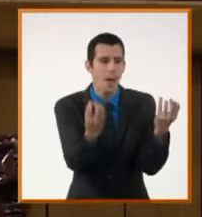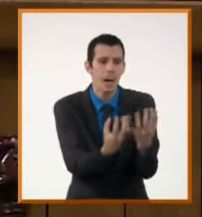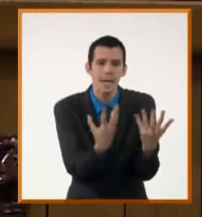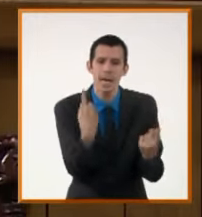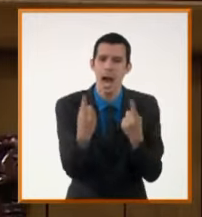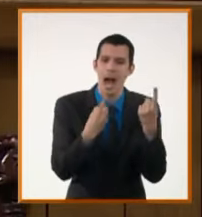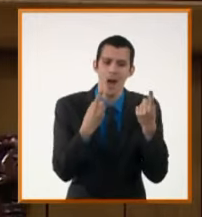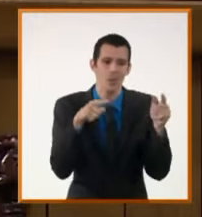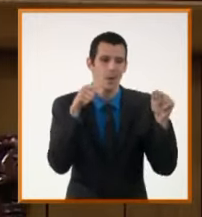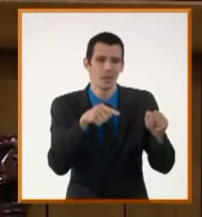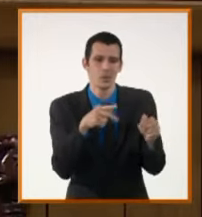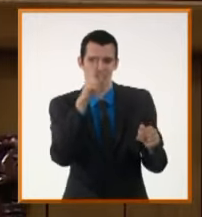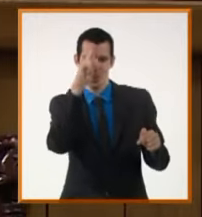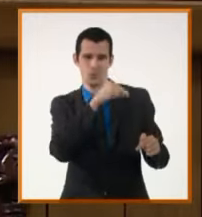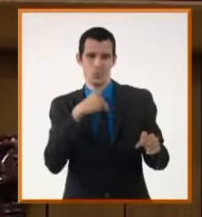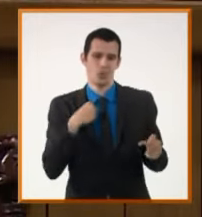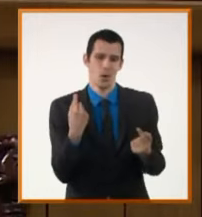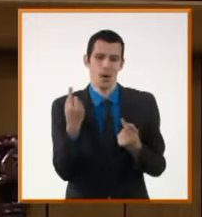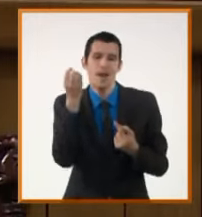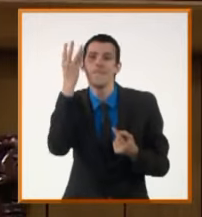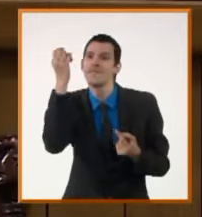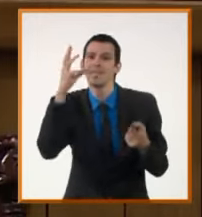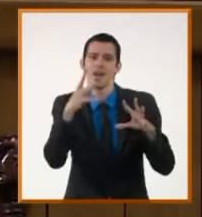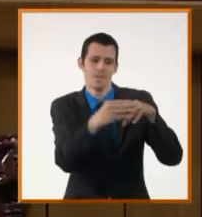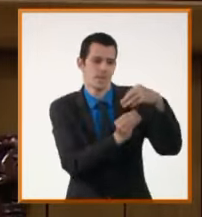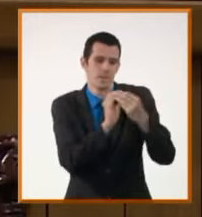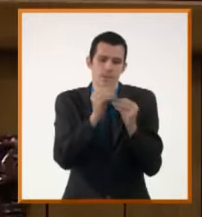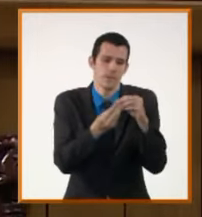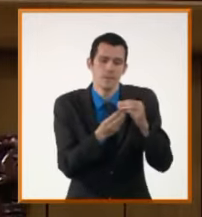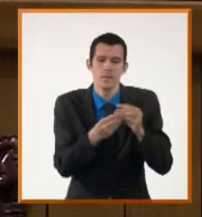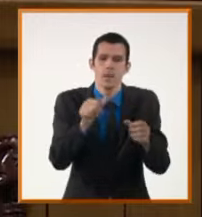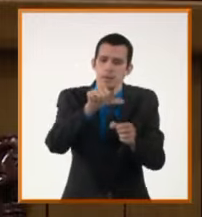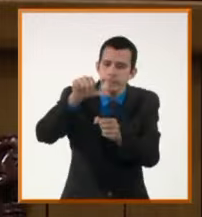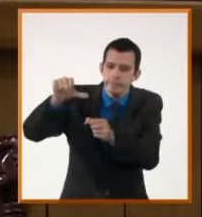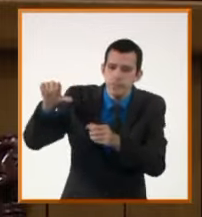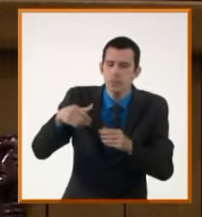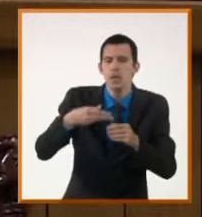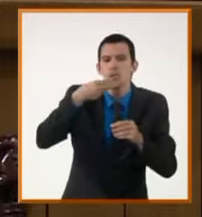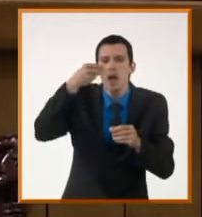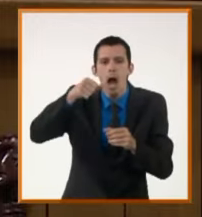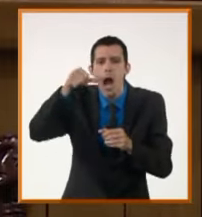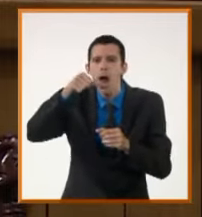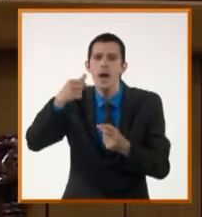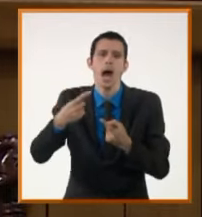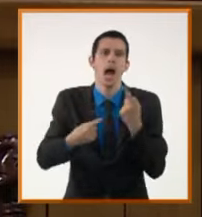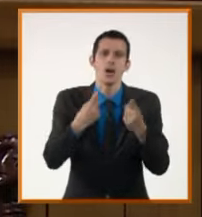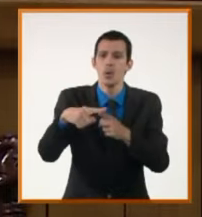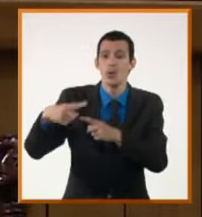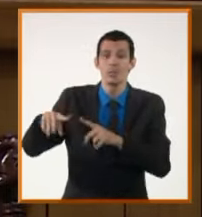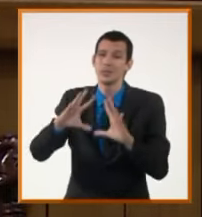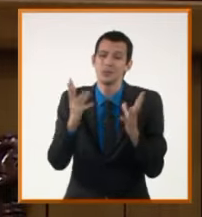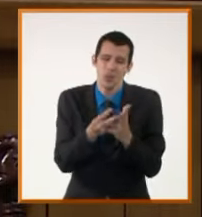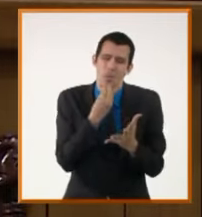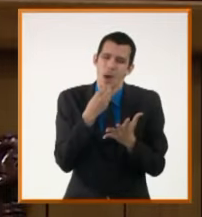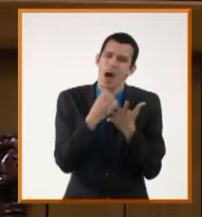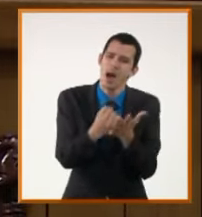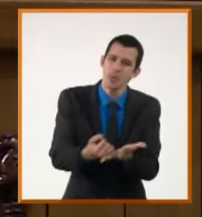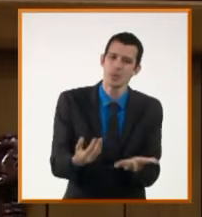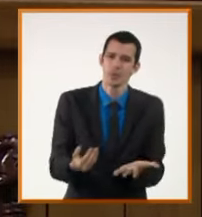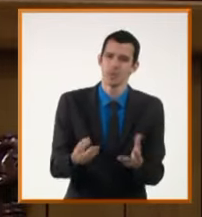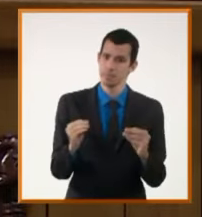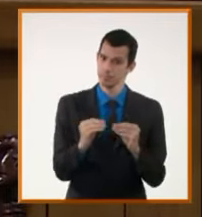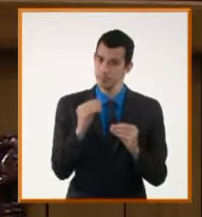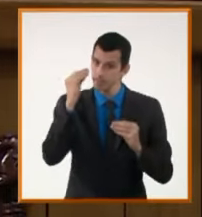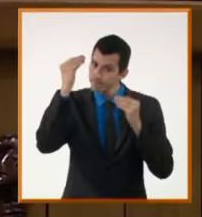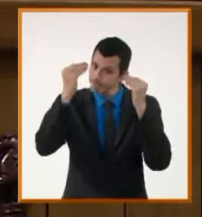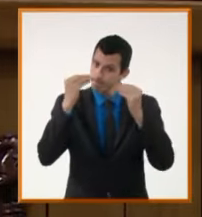no pueden sostener eso. Entonces se está descentralizando en los gobiernos de los municipios que, según lo que produzcan, pueden ellos mismos